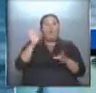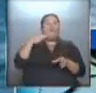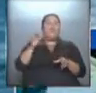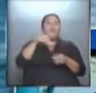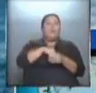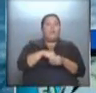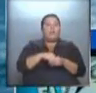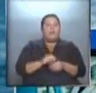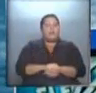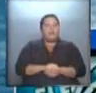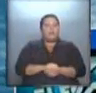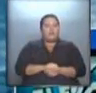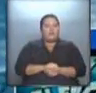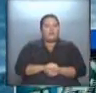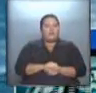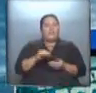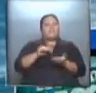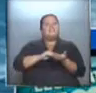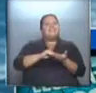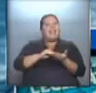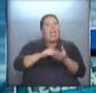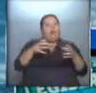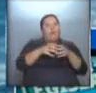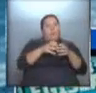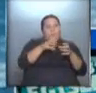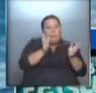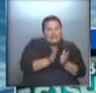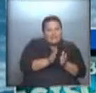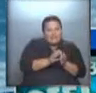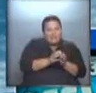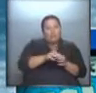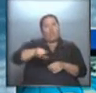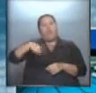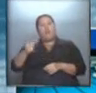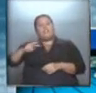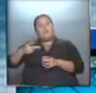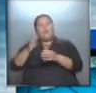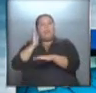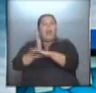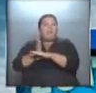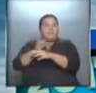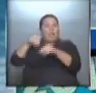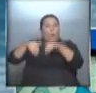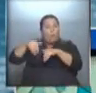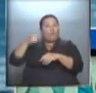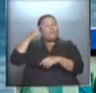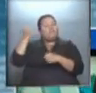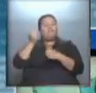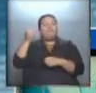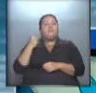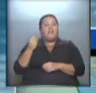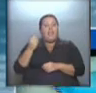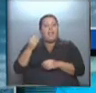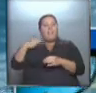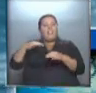incorporación del senador por la minoría, y en segundo lugar, con la elección de medio término, cuyo objetivo, entre otras cosas,